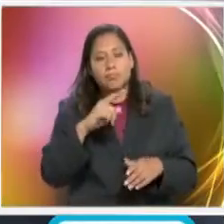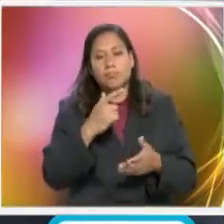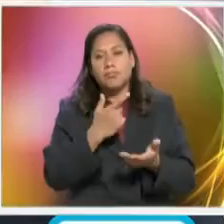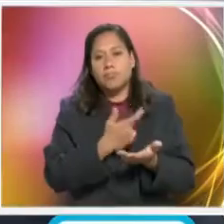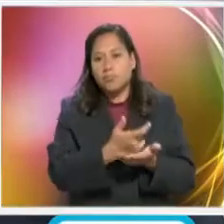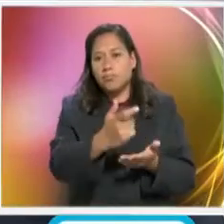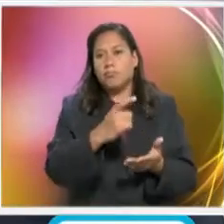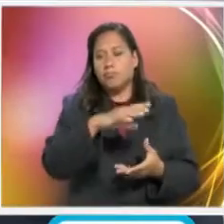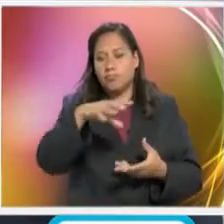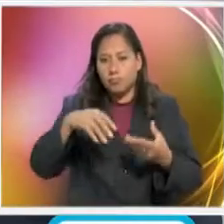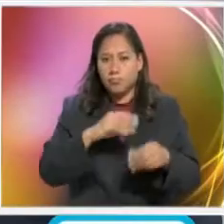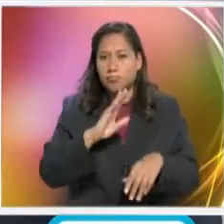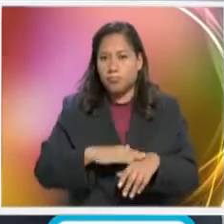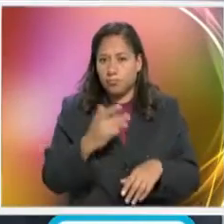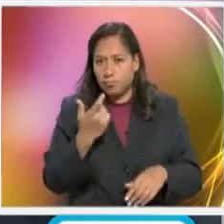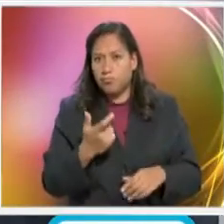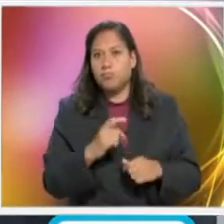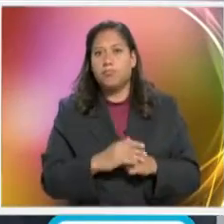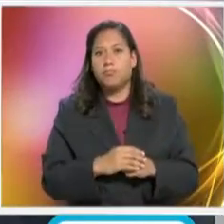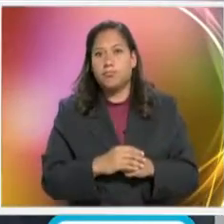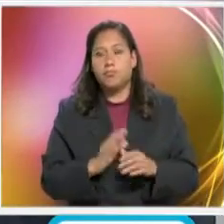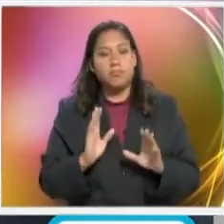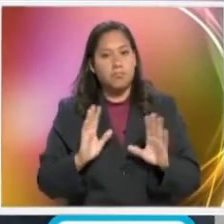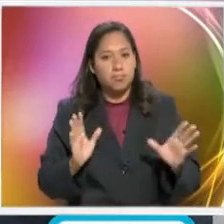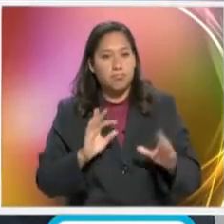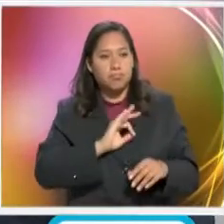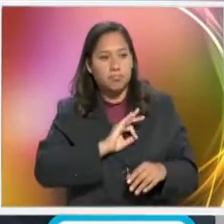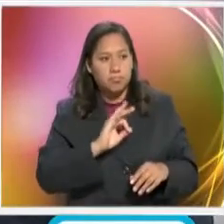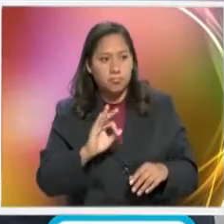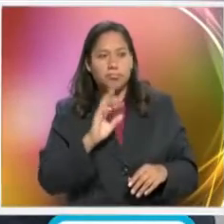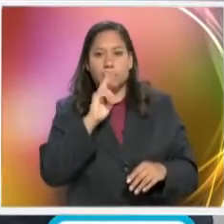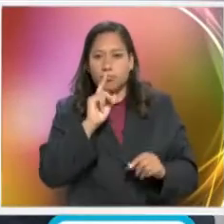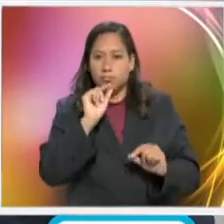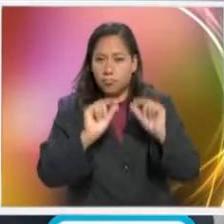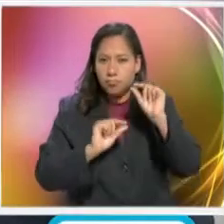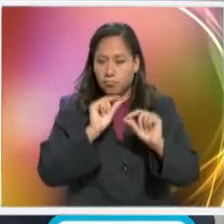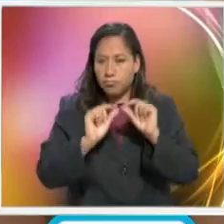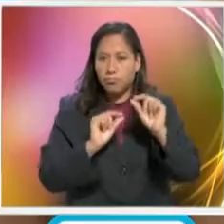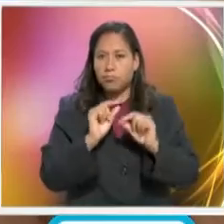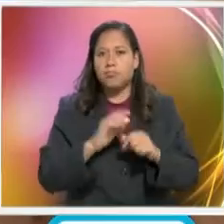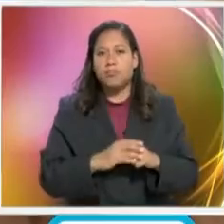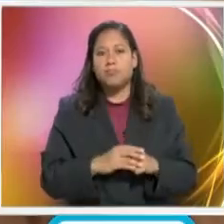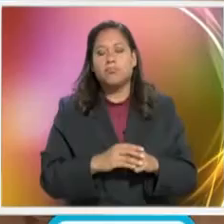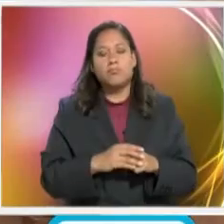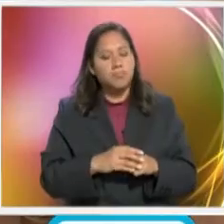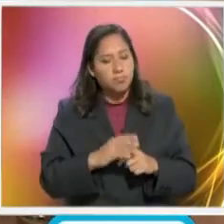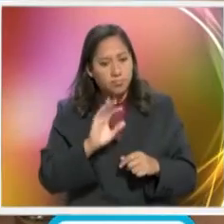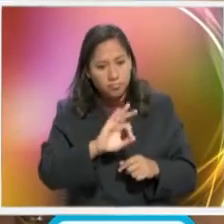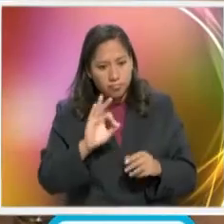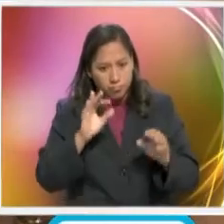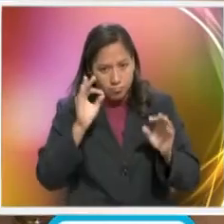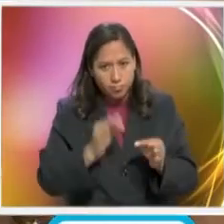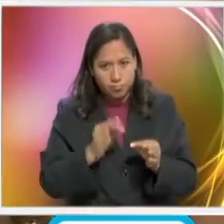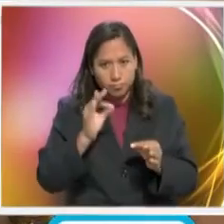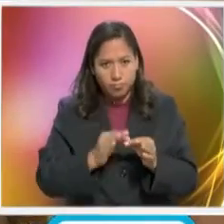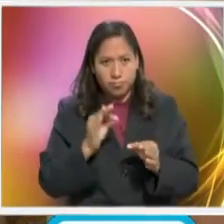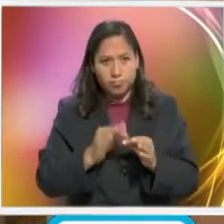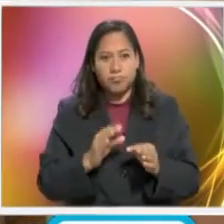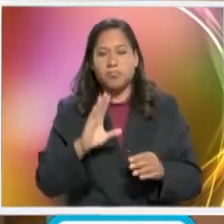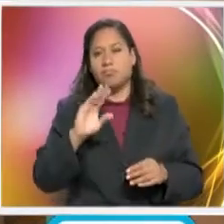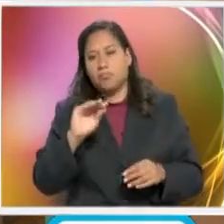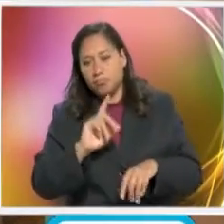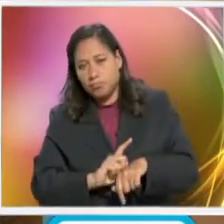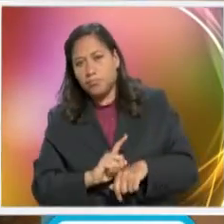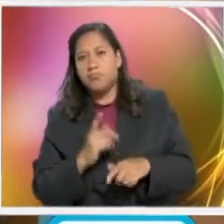te dé un rendimiento mayor, Muy ¿no? bien. Y ya puedes ir mejorando. A plazo fijo. A plazo fijo, exactamente.